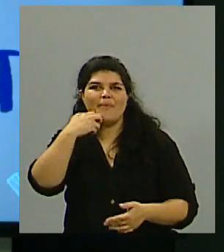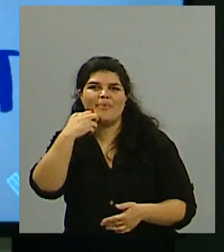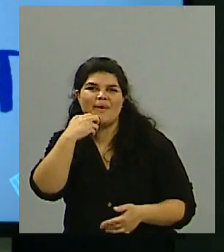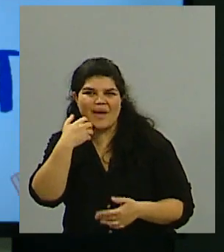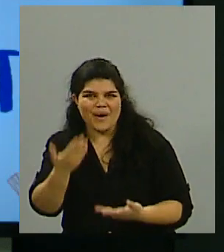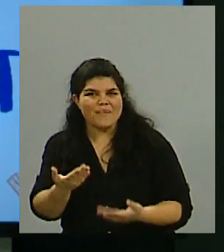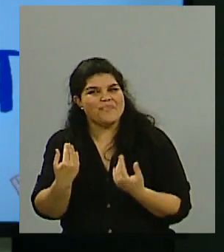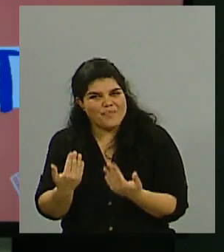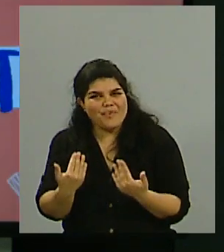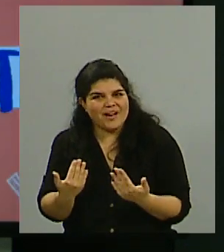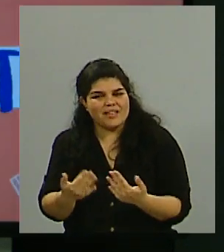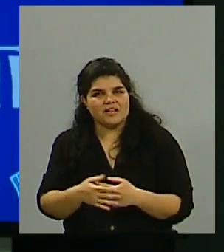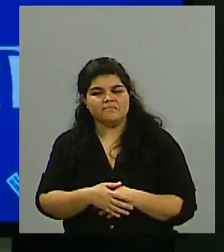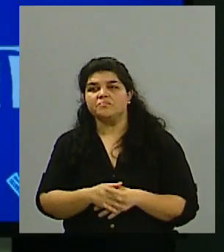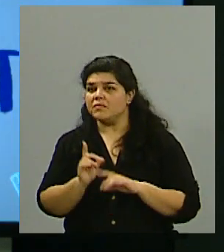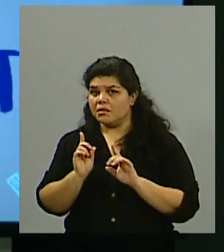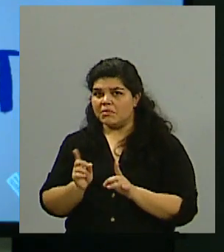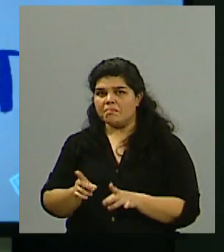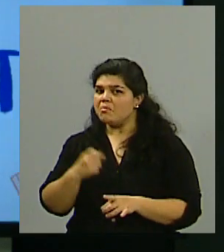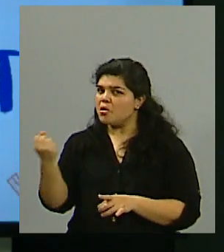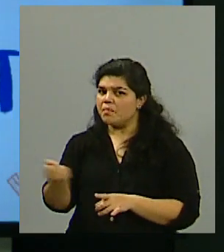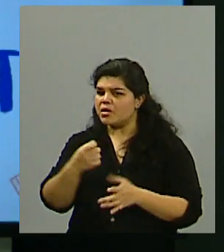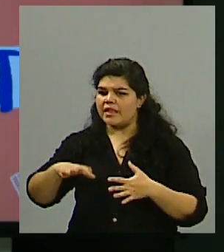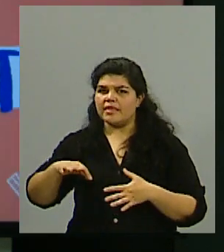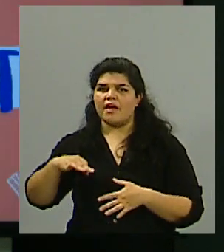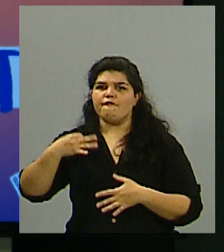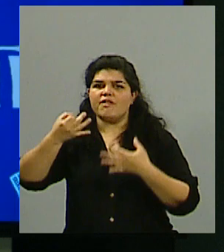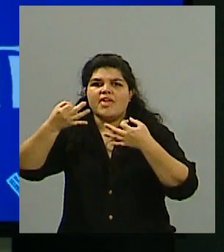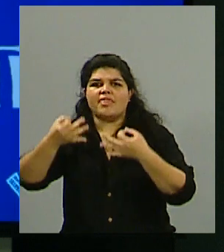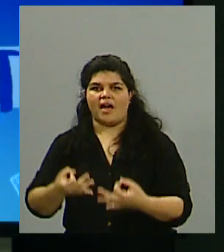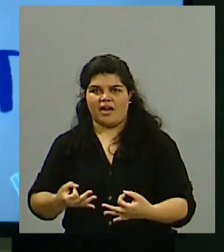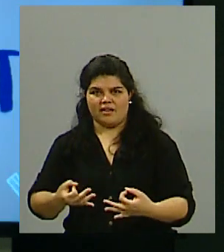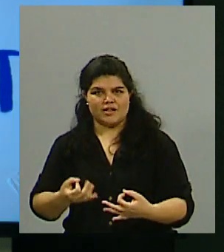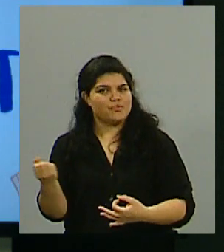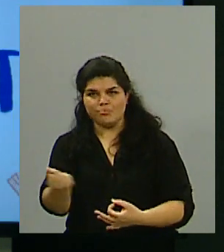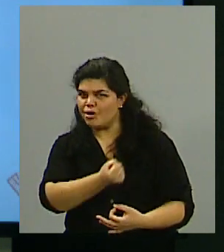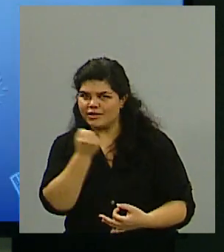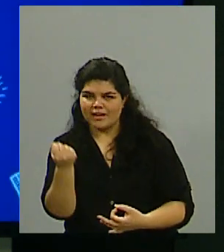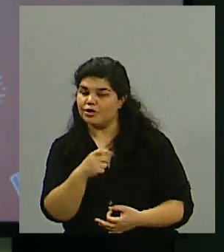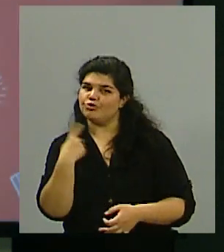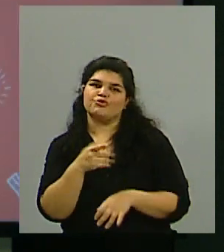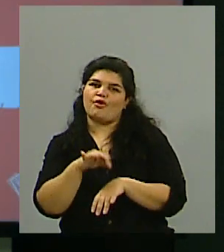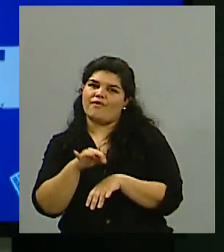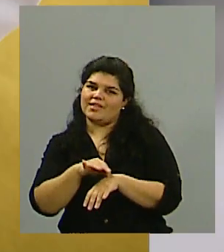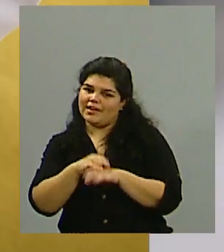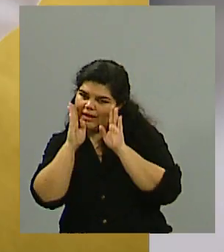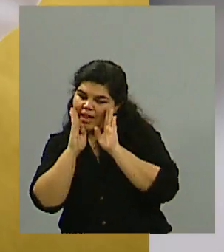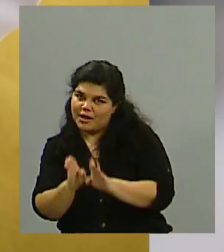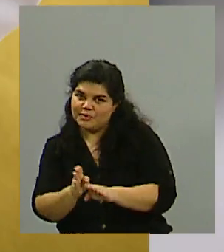vida. Claro. Y ahí, bueno, que sean longevos, pero siempre con calidad de vida. Estas técnicas, bueno, las hacen especialistas, en este